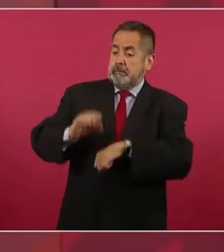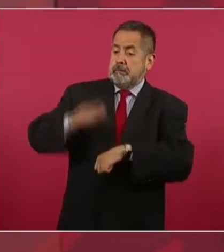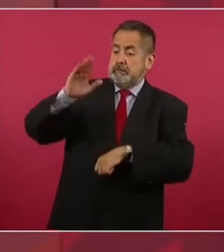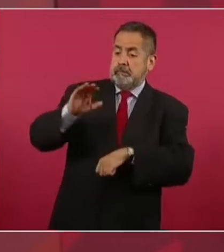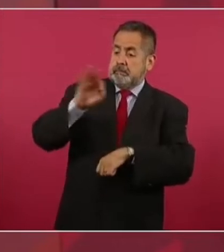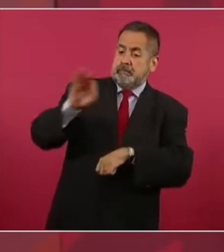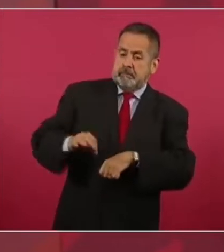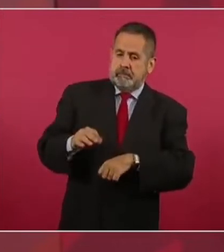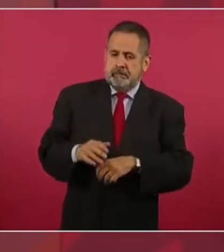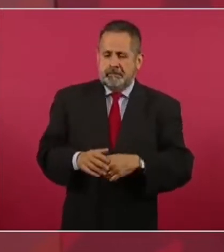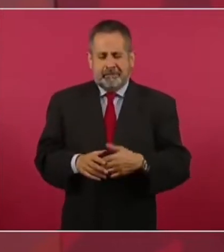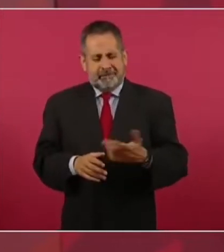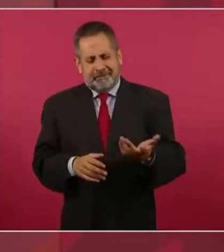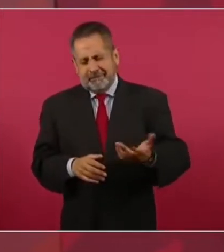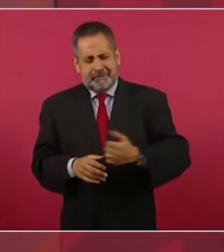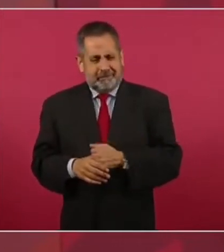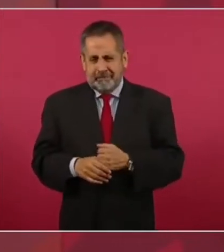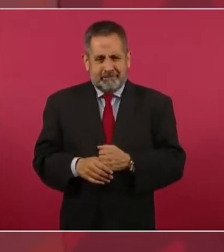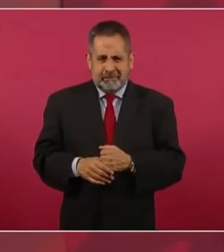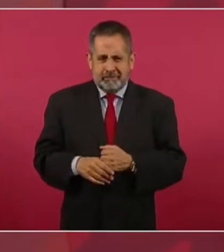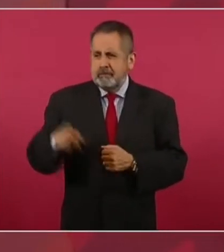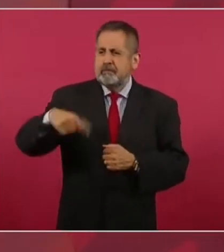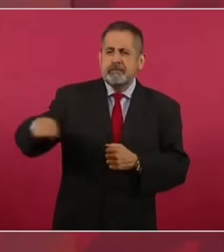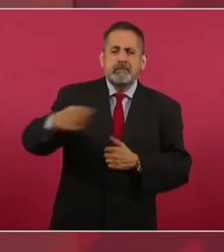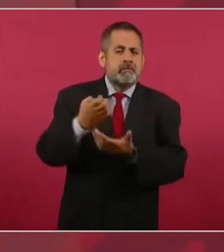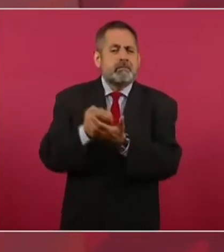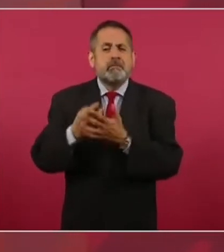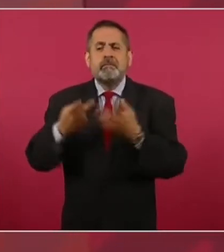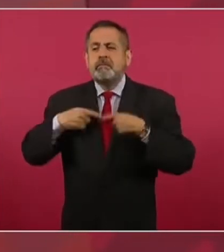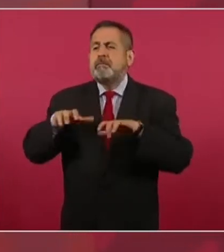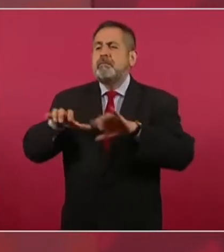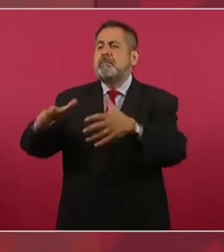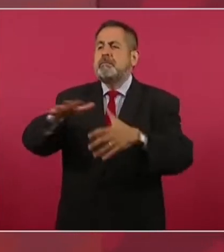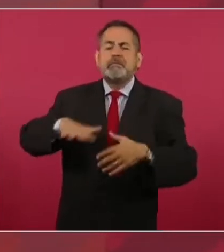¿Qué significa eso? Para la economía.